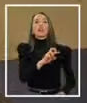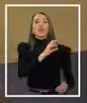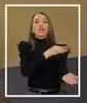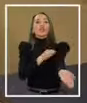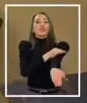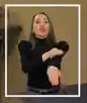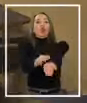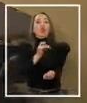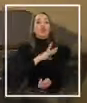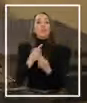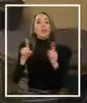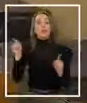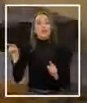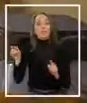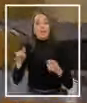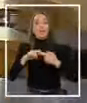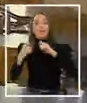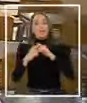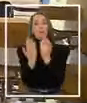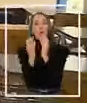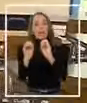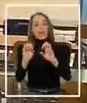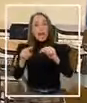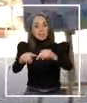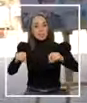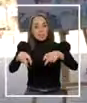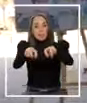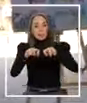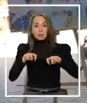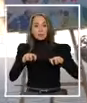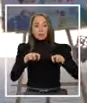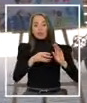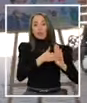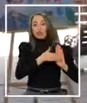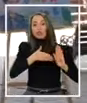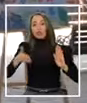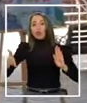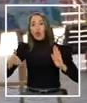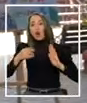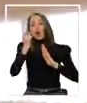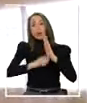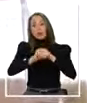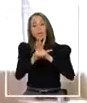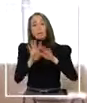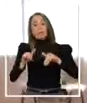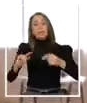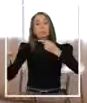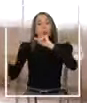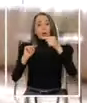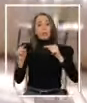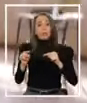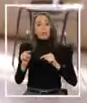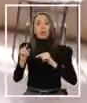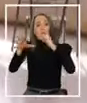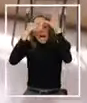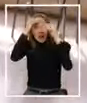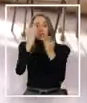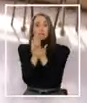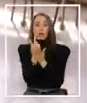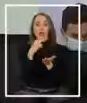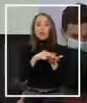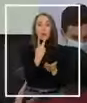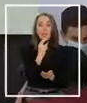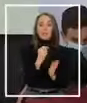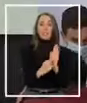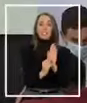Chile. El debate por las clases presenciales ha estado presente durante prácticamente toda la pandemia. Las cifras de aprendizaje escolar